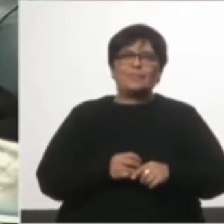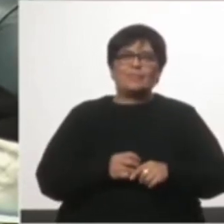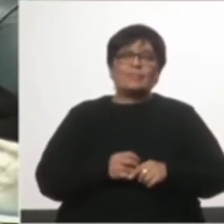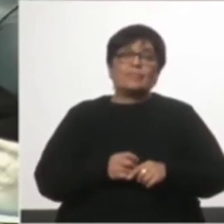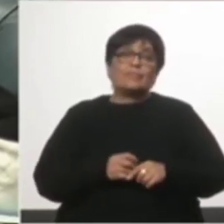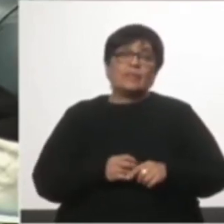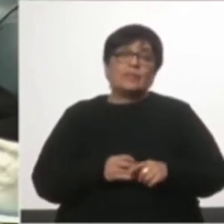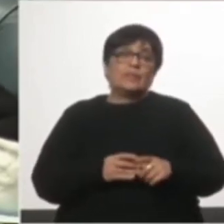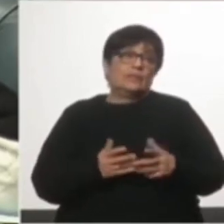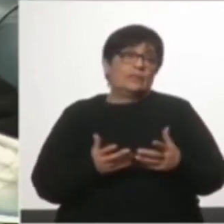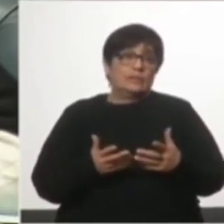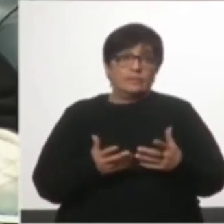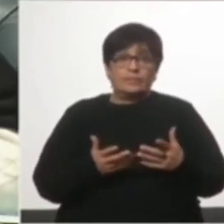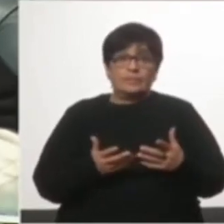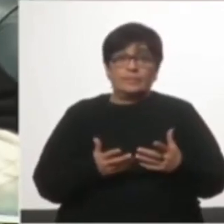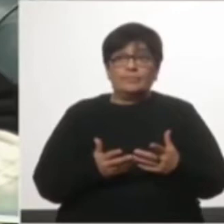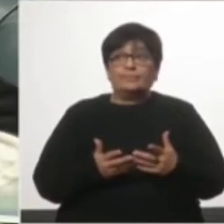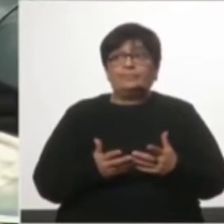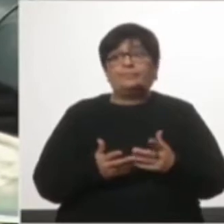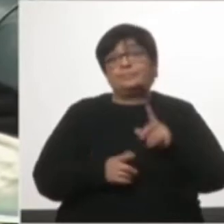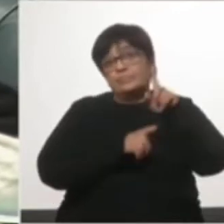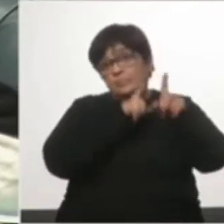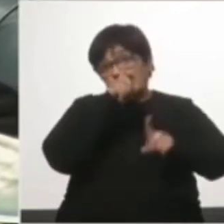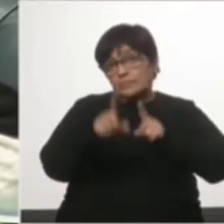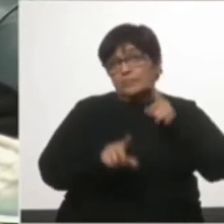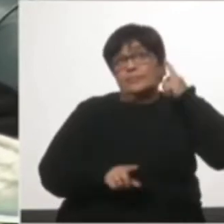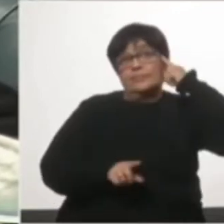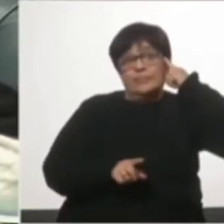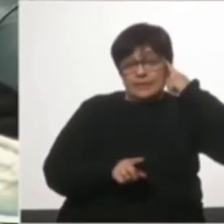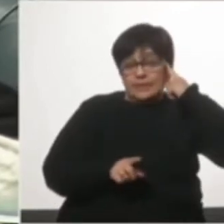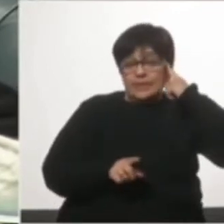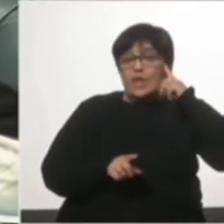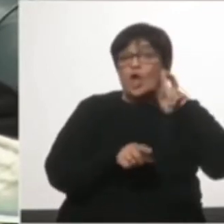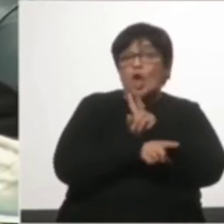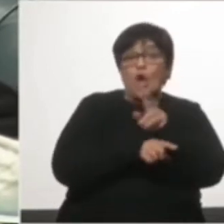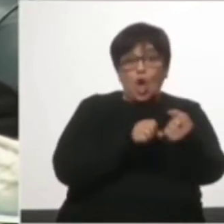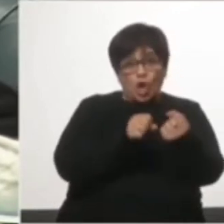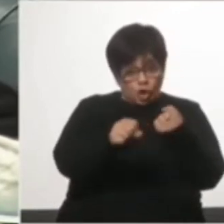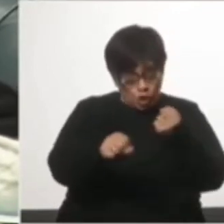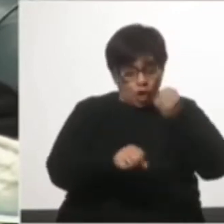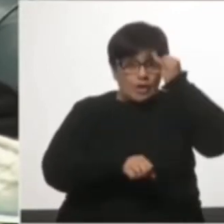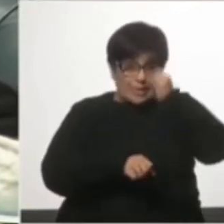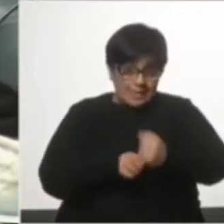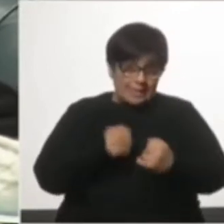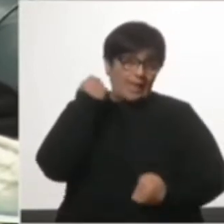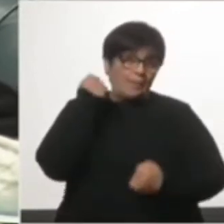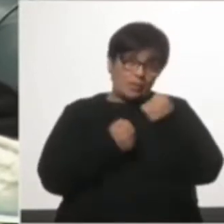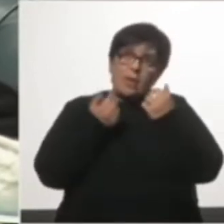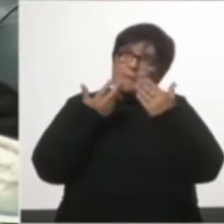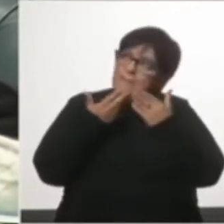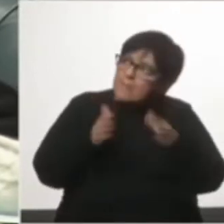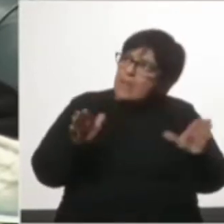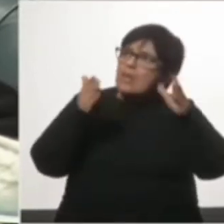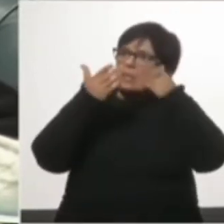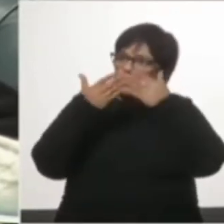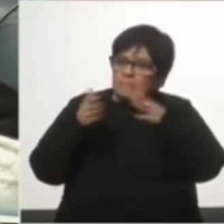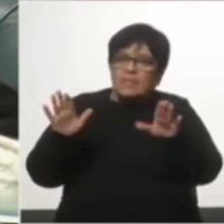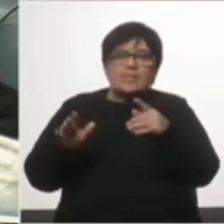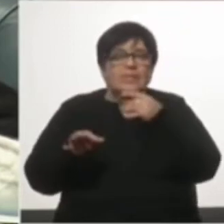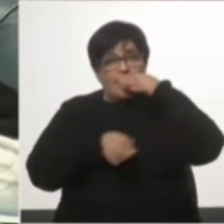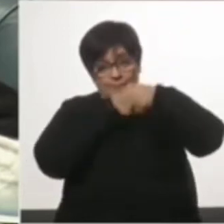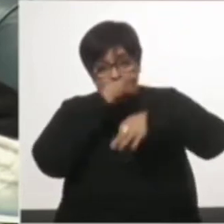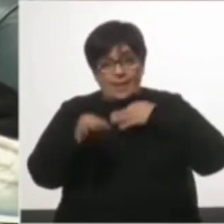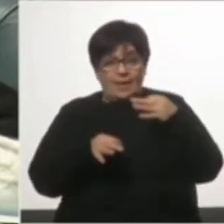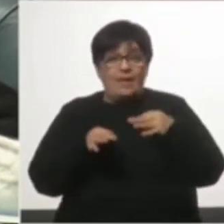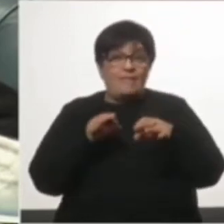que era para algunos una pandemia controlada y con una economía abriéndose. Eso decía el